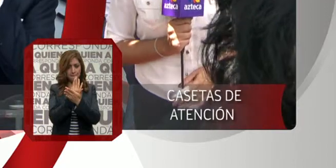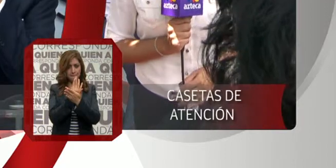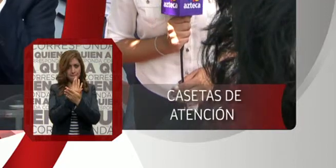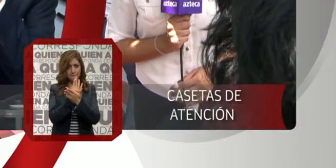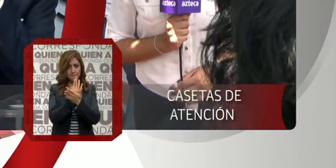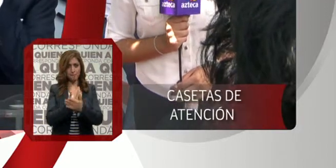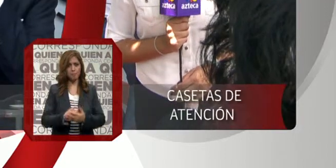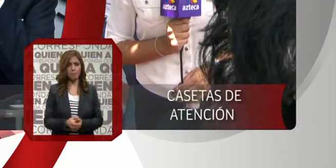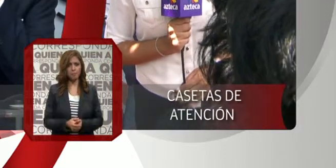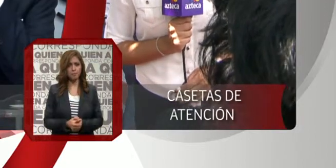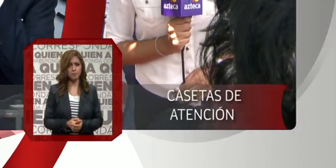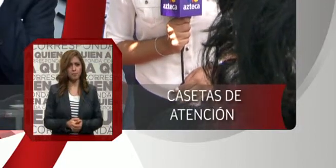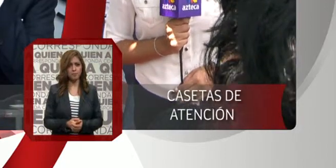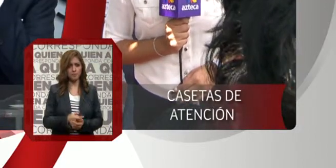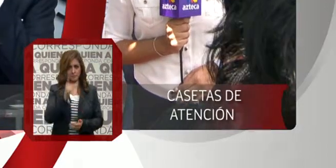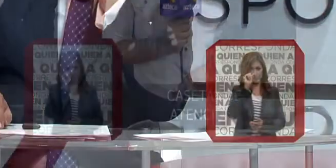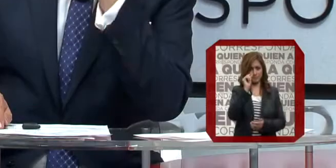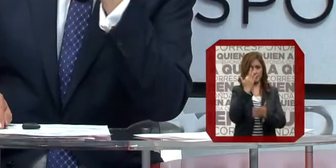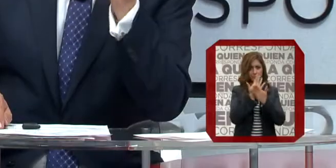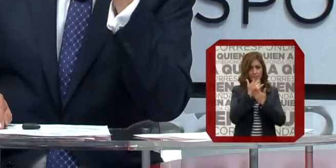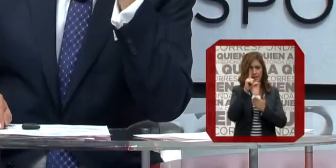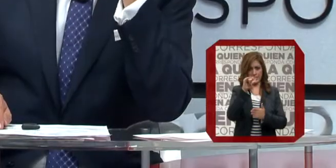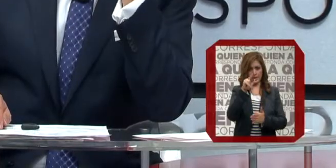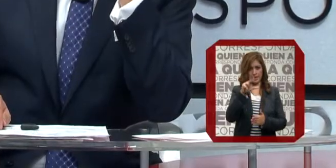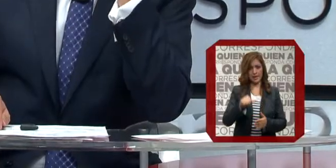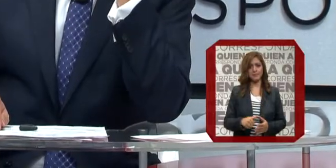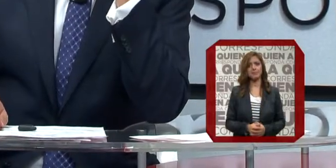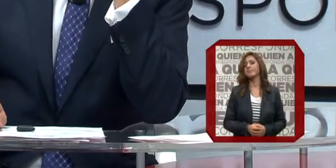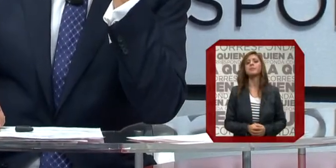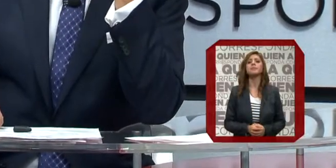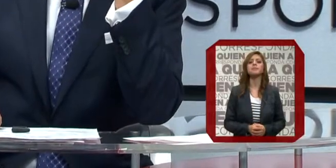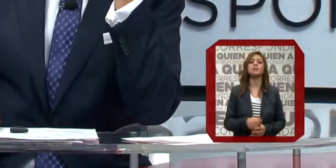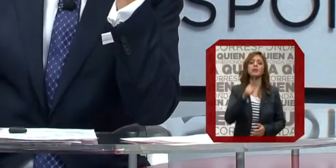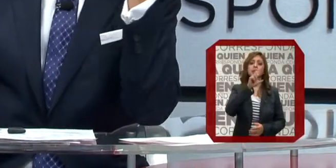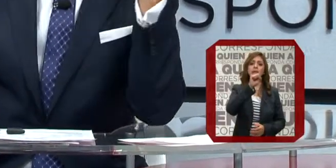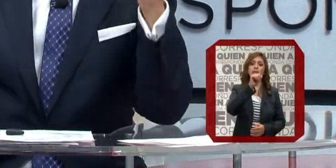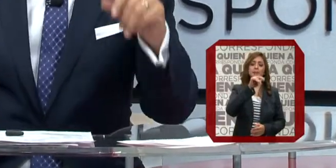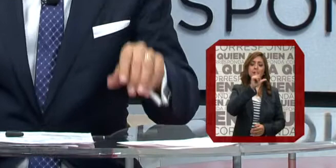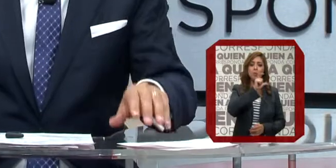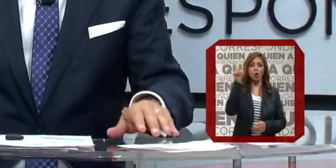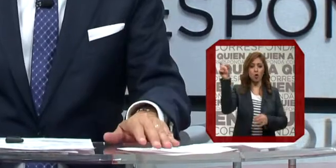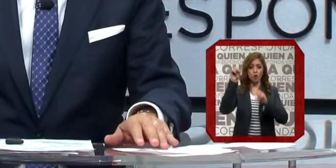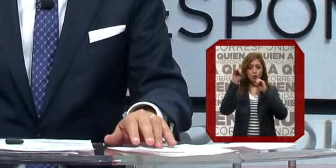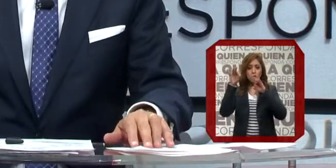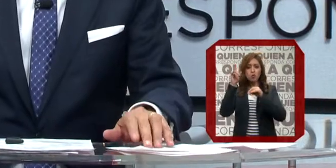señor. Permíteme tantito, Lina. No, es que hay que pedirlo directo. Samia, ahora que estés en la oficina, después